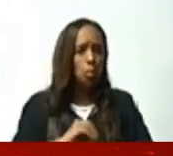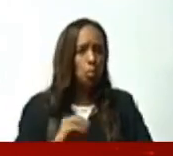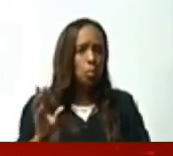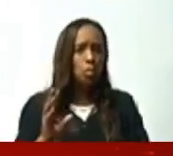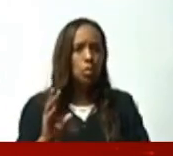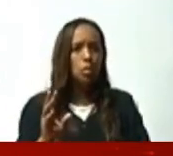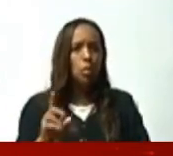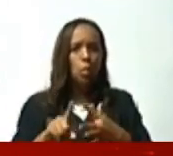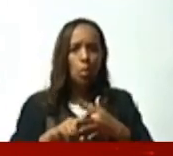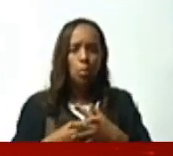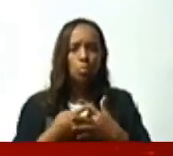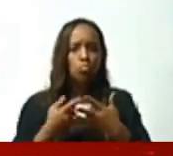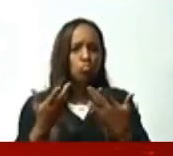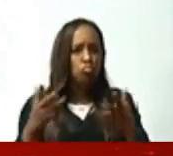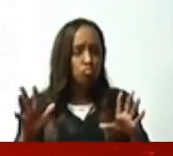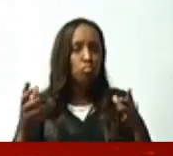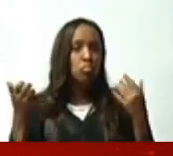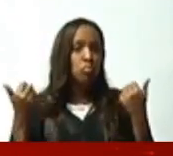rehabilitado.